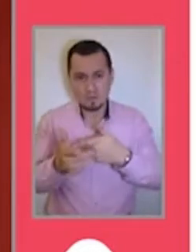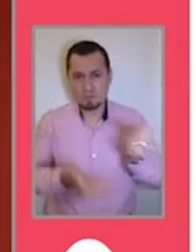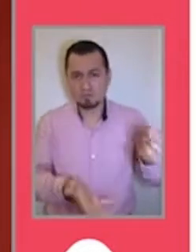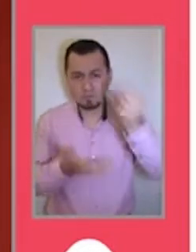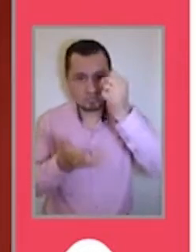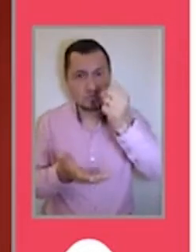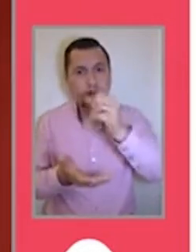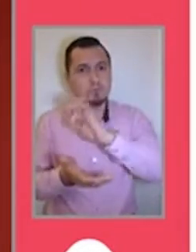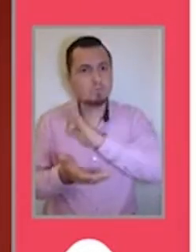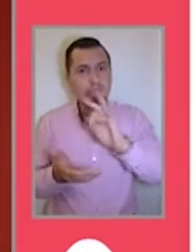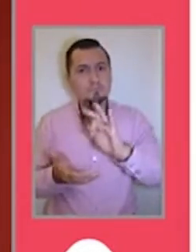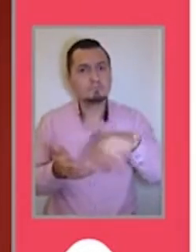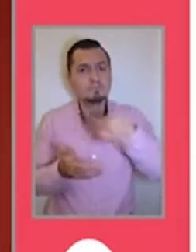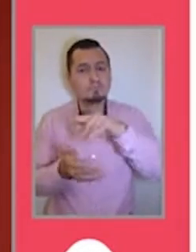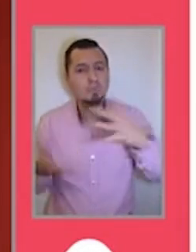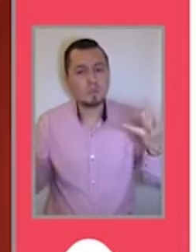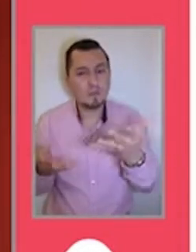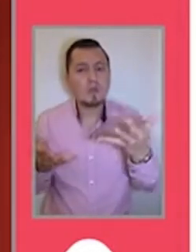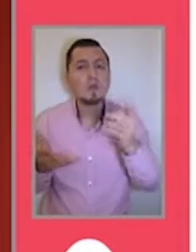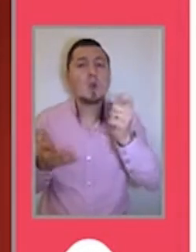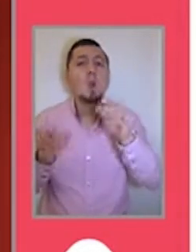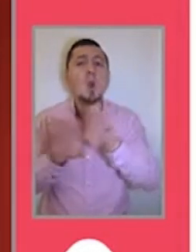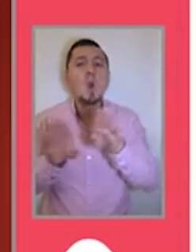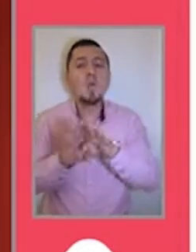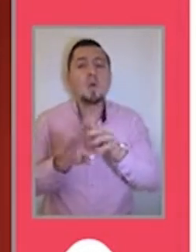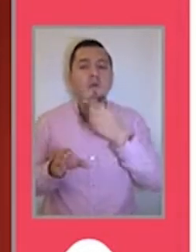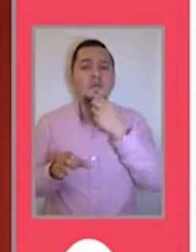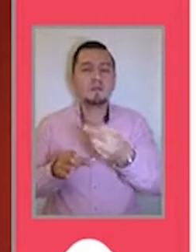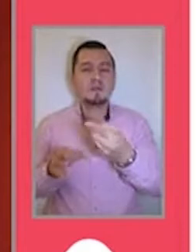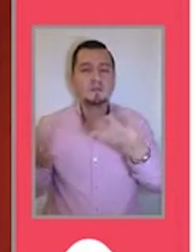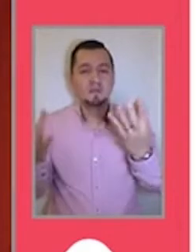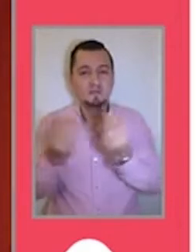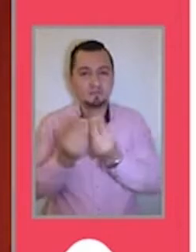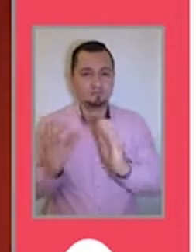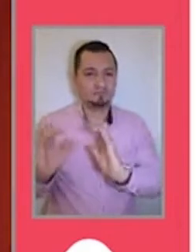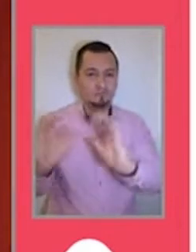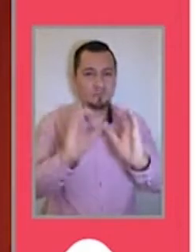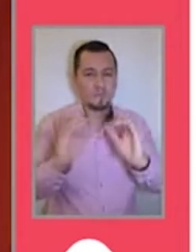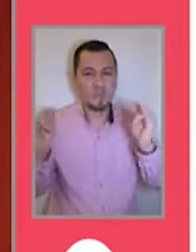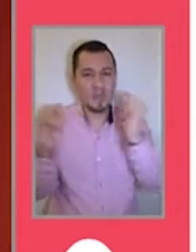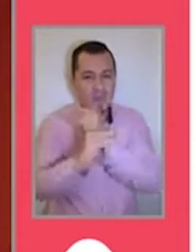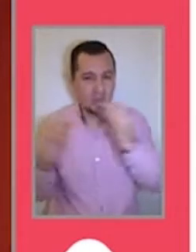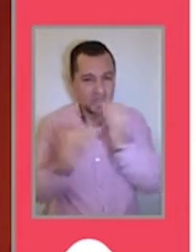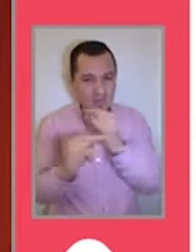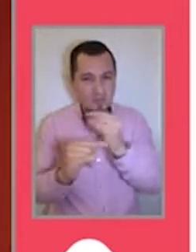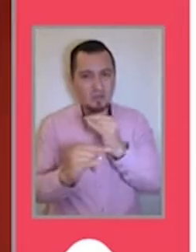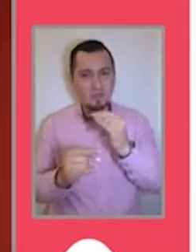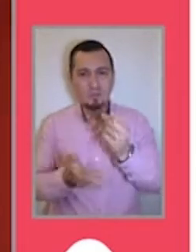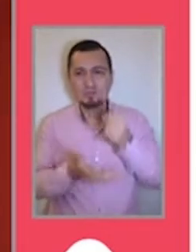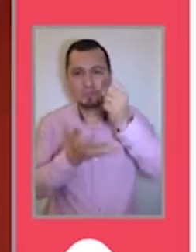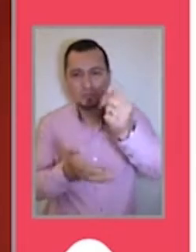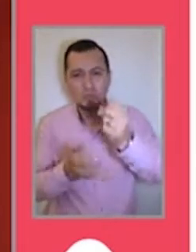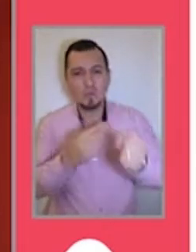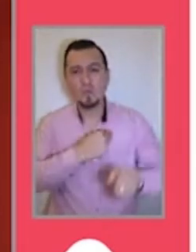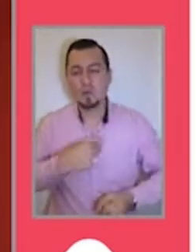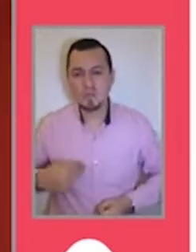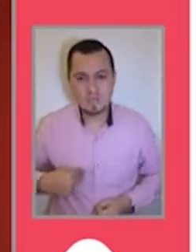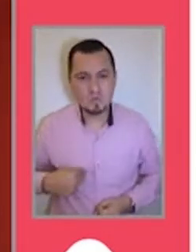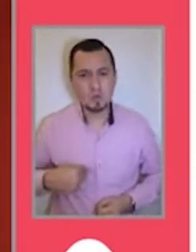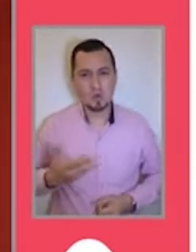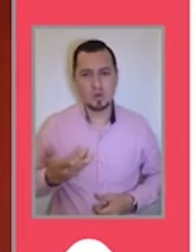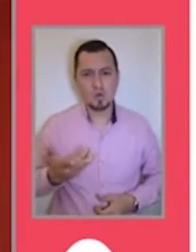nosotros queremos sobre todo que aspectos como este que mencionó mantenimiento de carreteras los recursos para los municipios